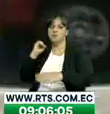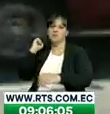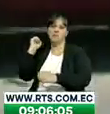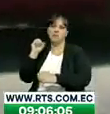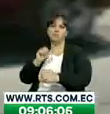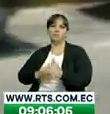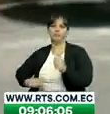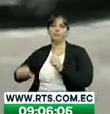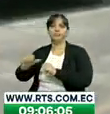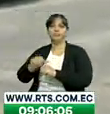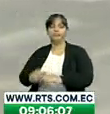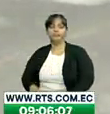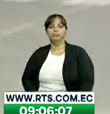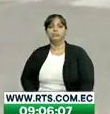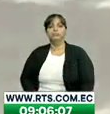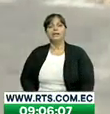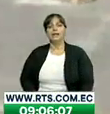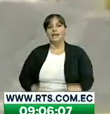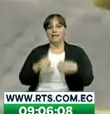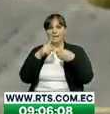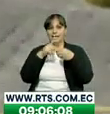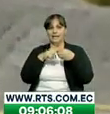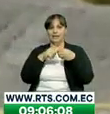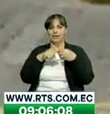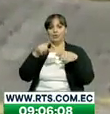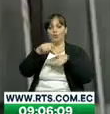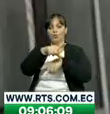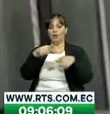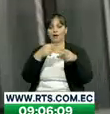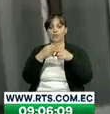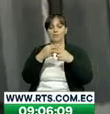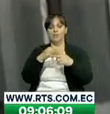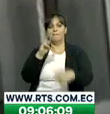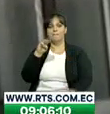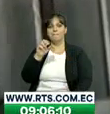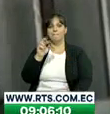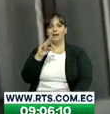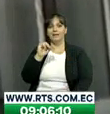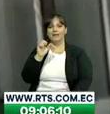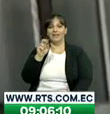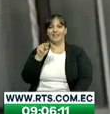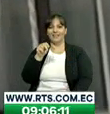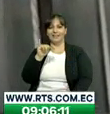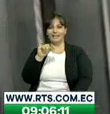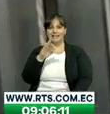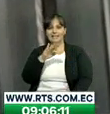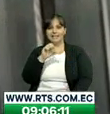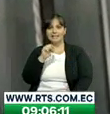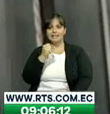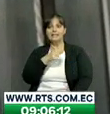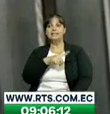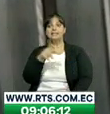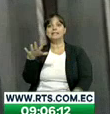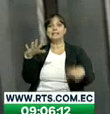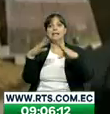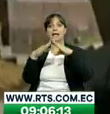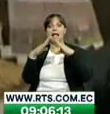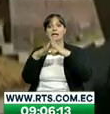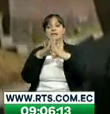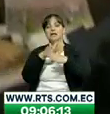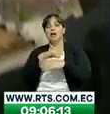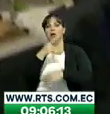bien dicen que el icor no es el mejor amigo compañeros ni vecinos sino más bien en muchos casos es un detonador de violencia